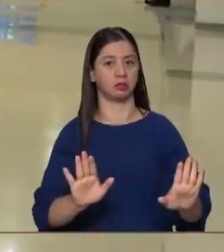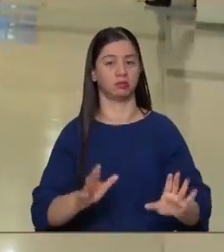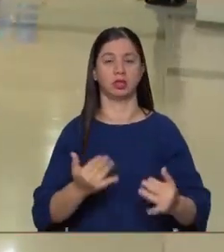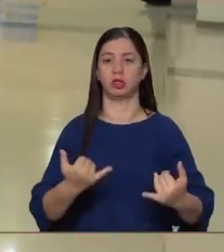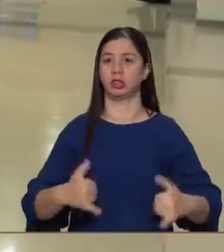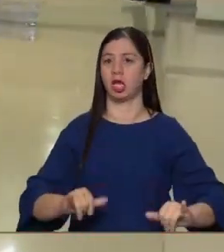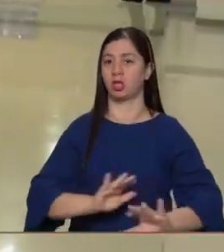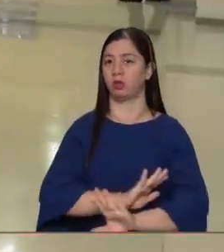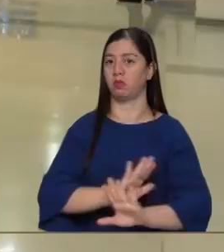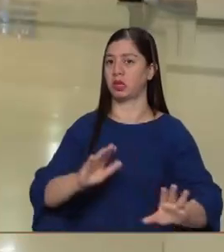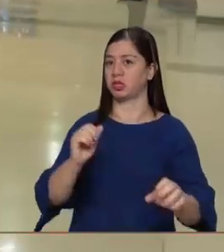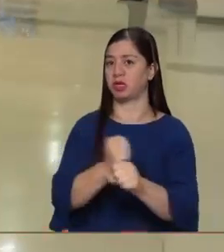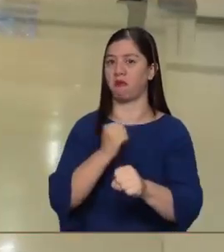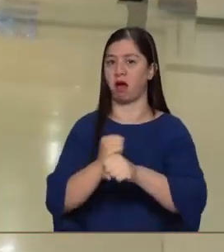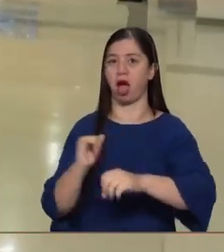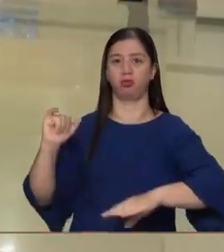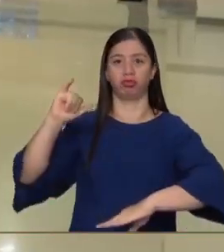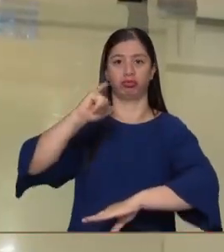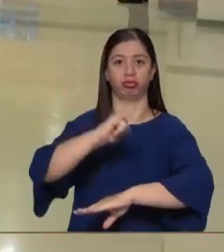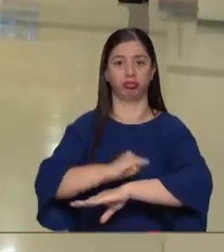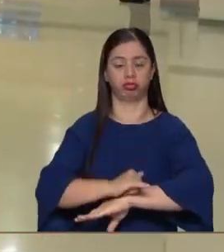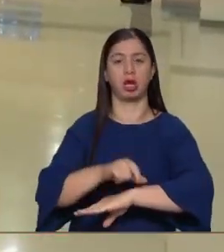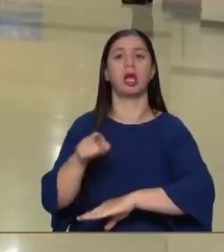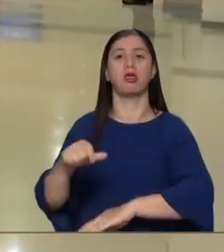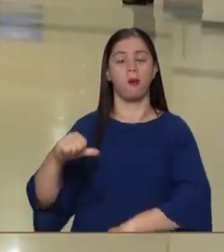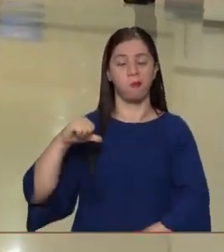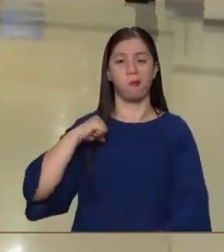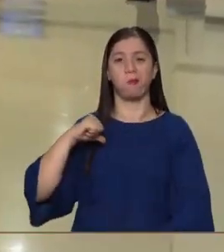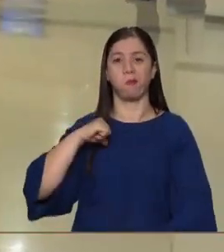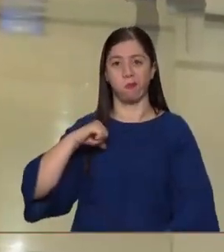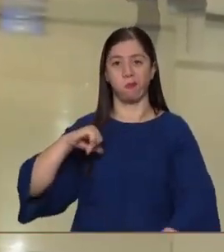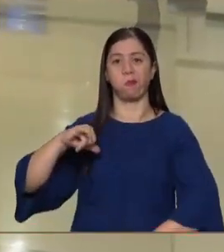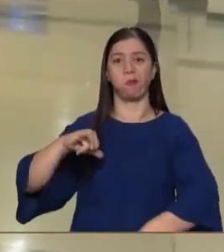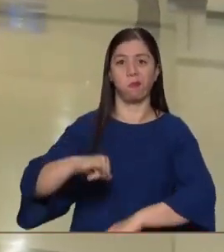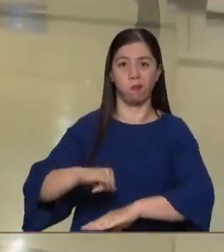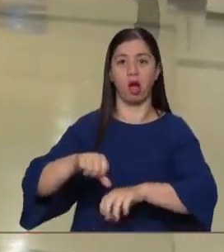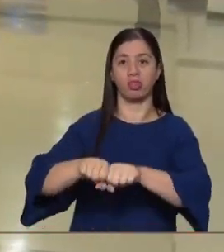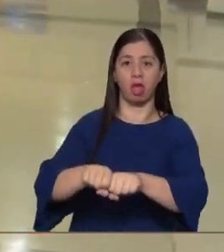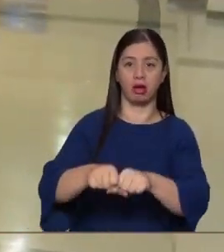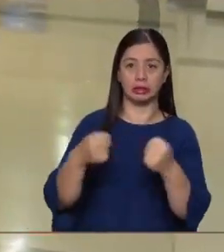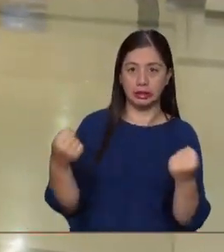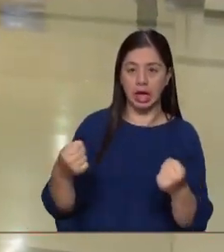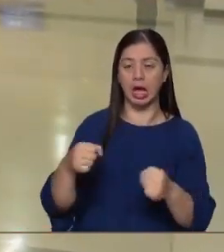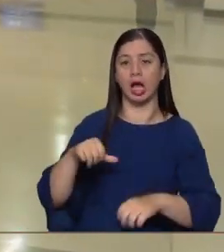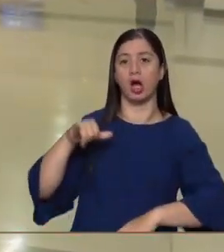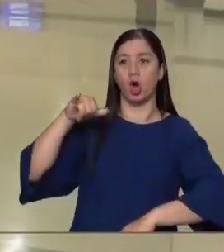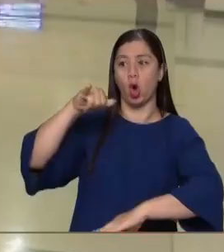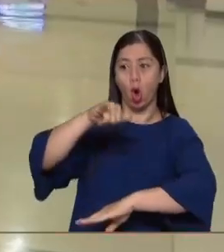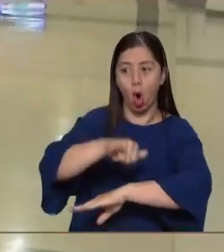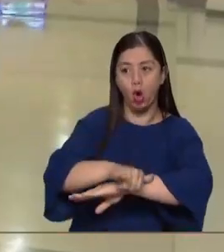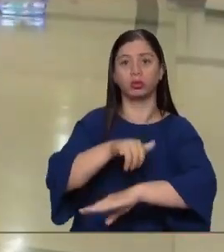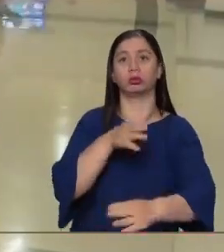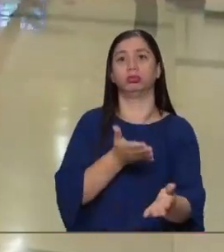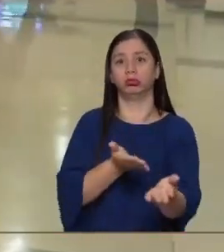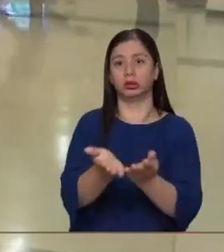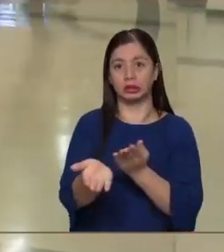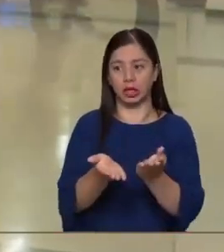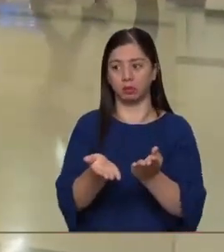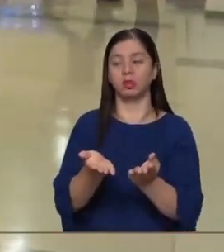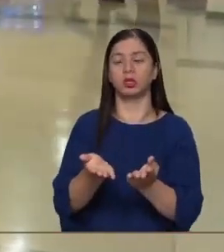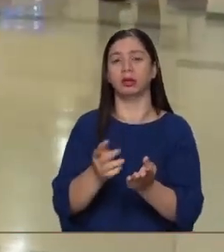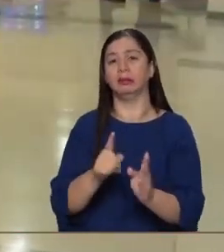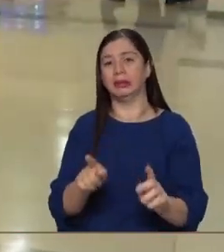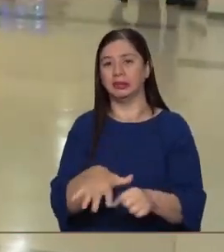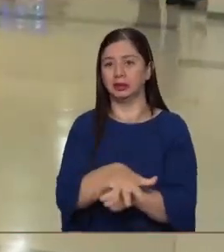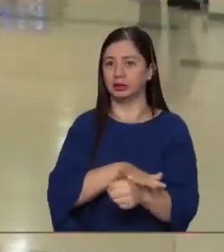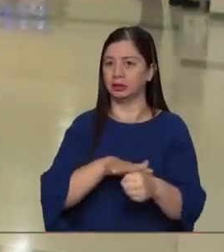todo tipo de operación aérea. Ellos tenían algunas aeronaves averiadas, otras estaban en servicio y debido a toda esta